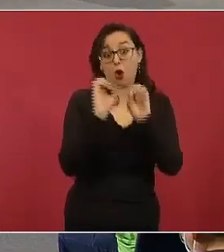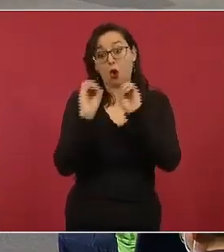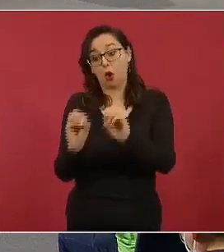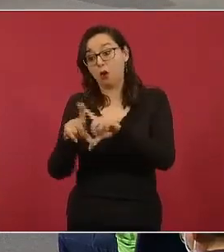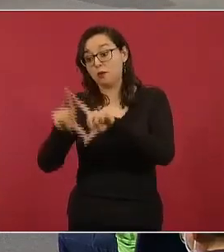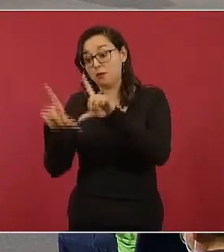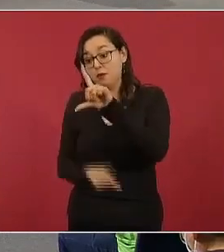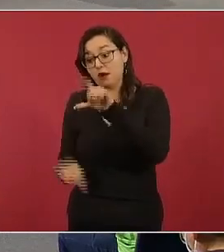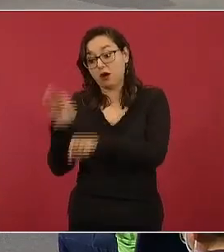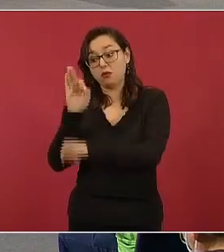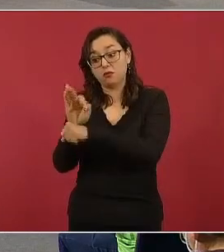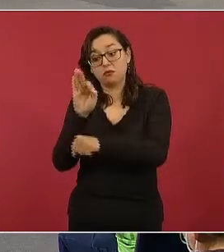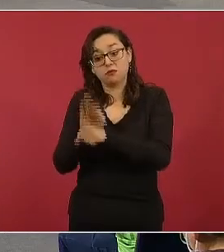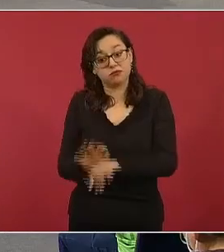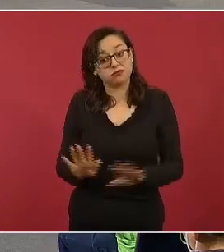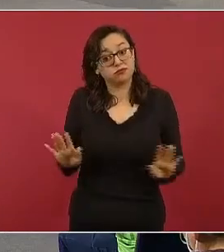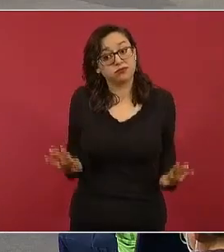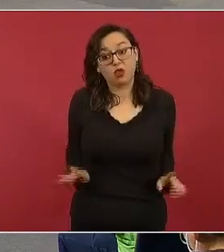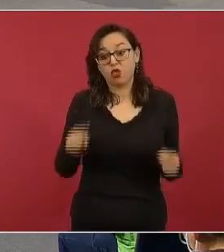nación,